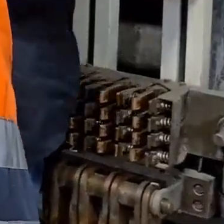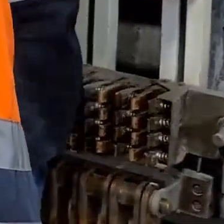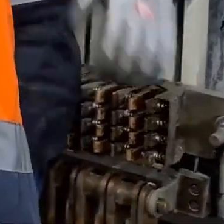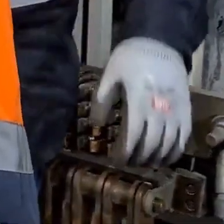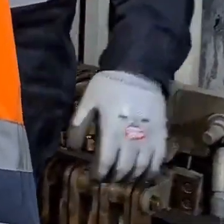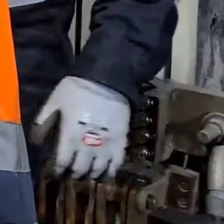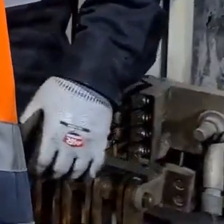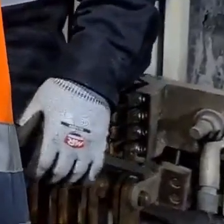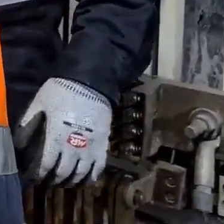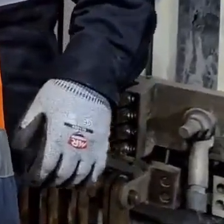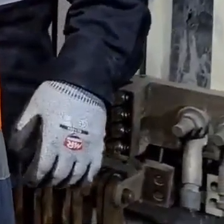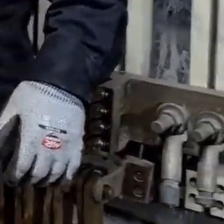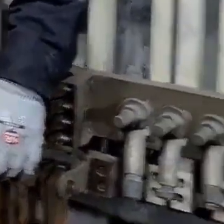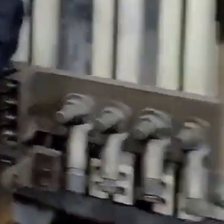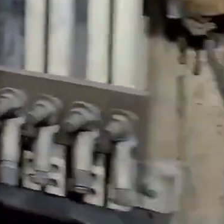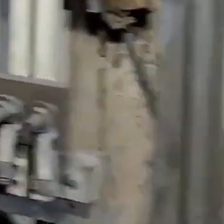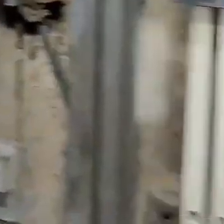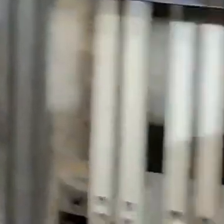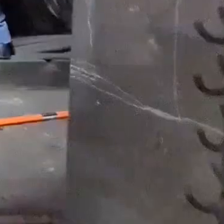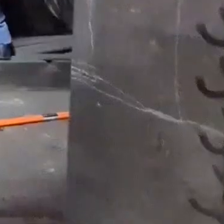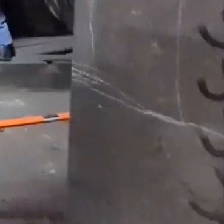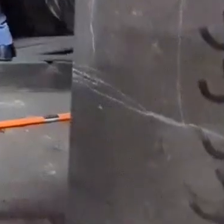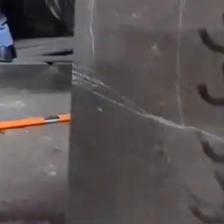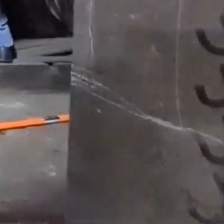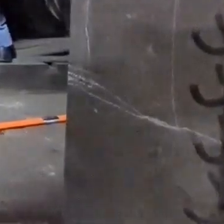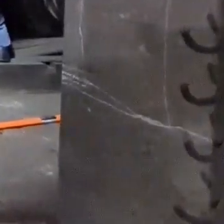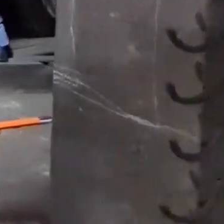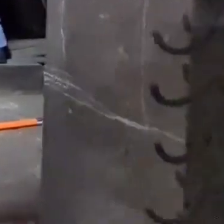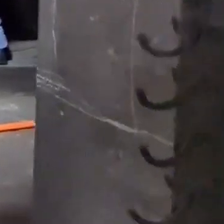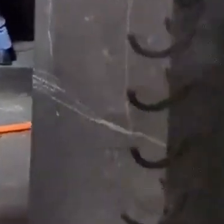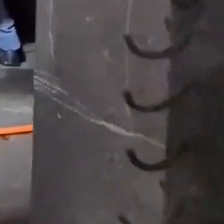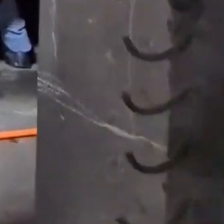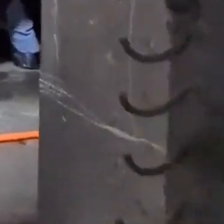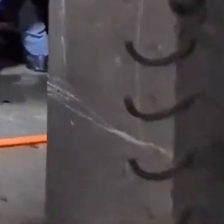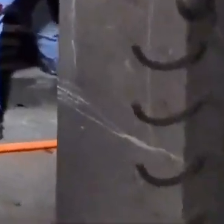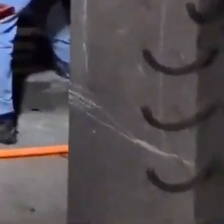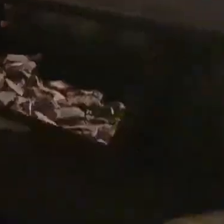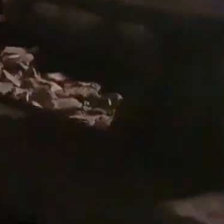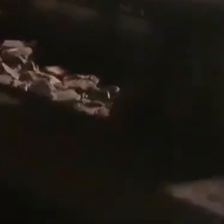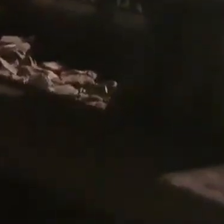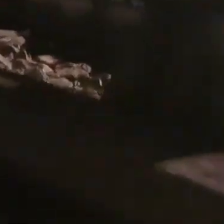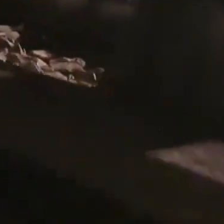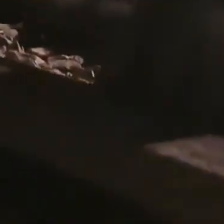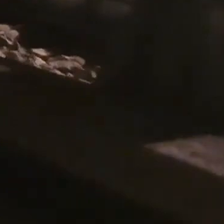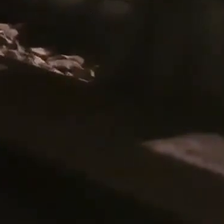que no es suficiente pero pero vaya mi solidaridad